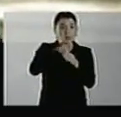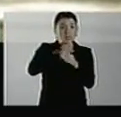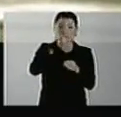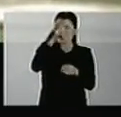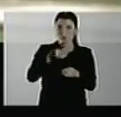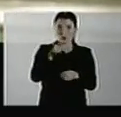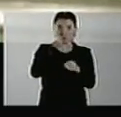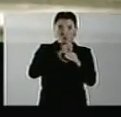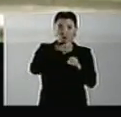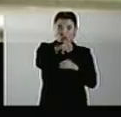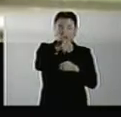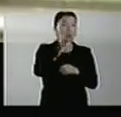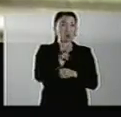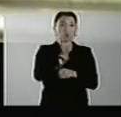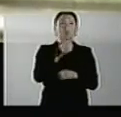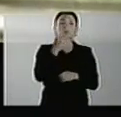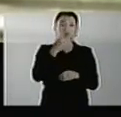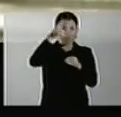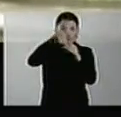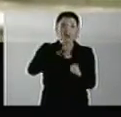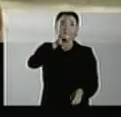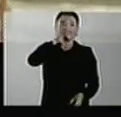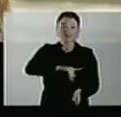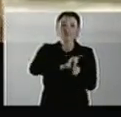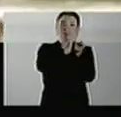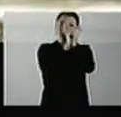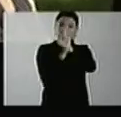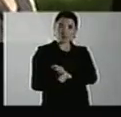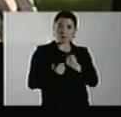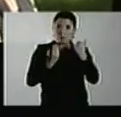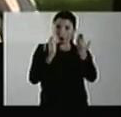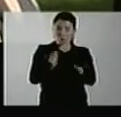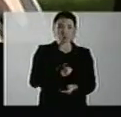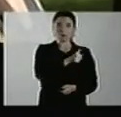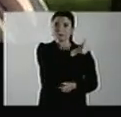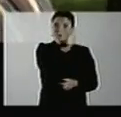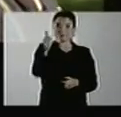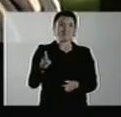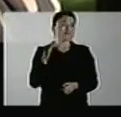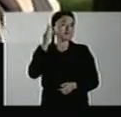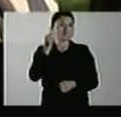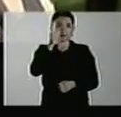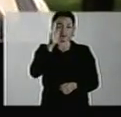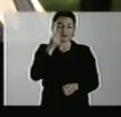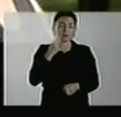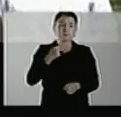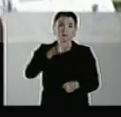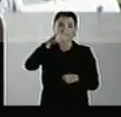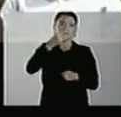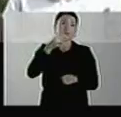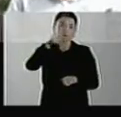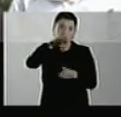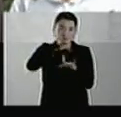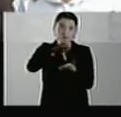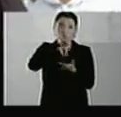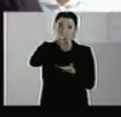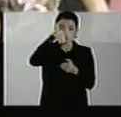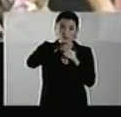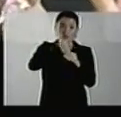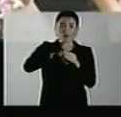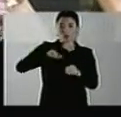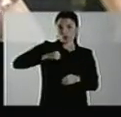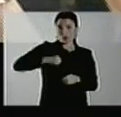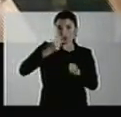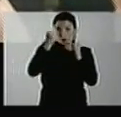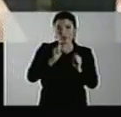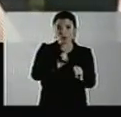Cuando votas, no votas solo por ti. Votas también para que Chile cambie, para todas y todos quienes vivimos en nuestra patria. Votas porque los jóvenes puedan